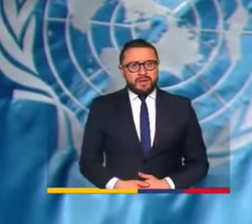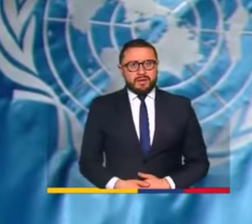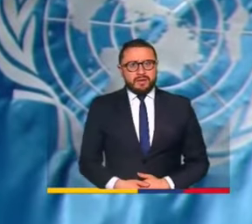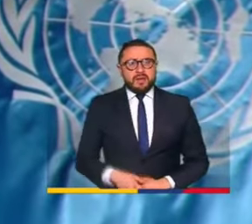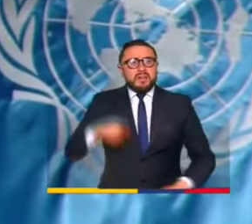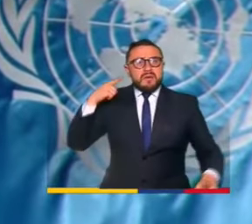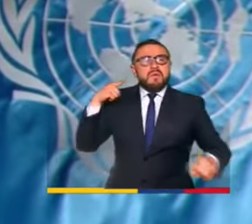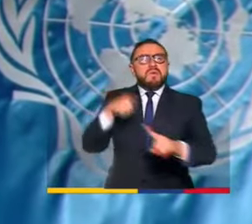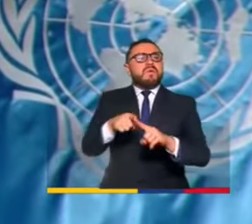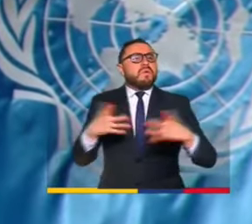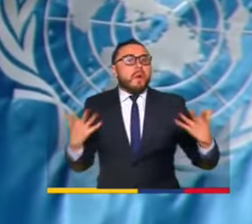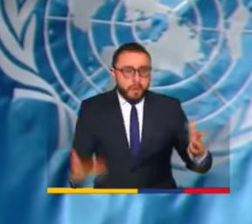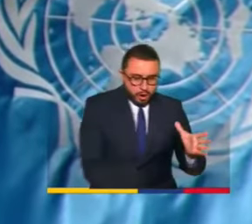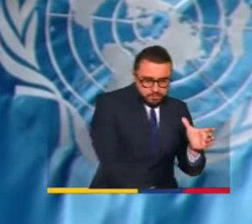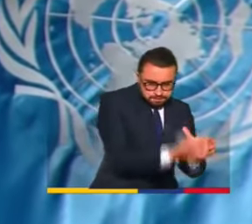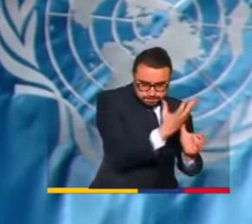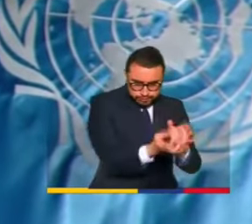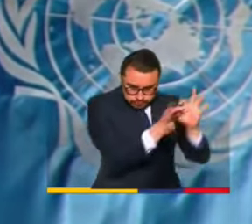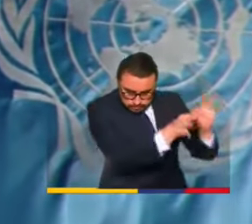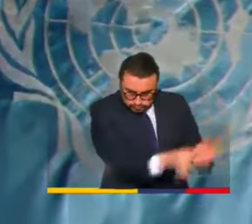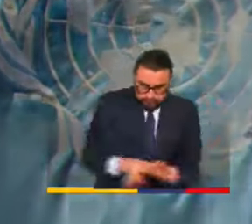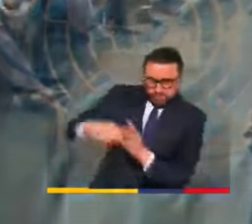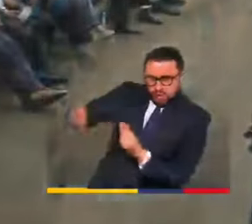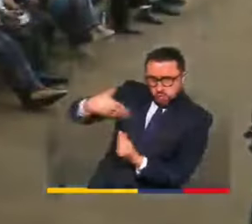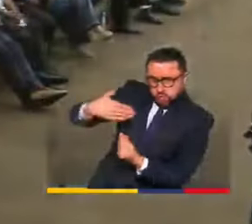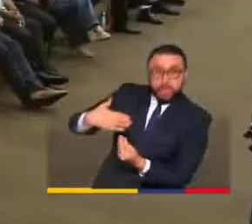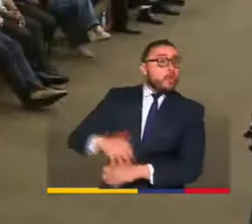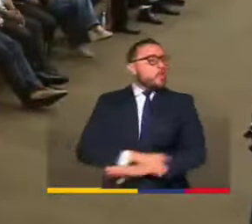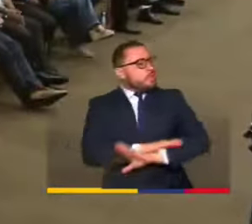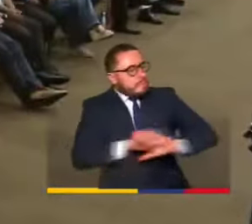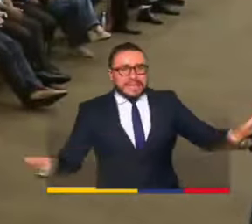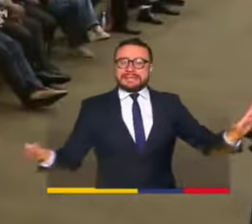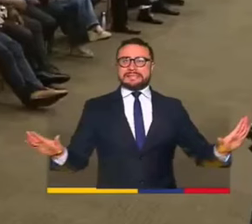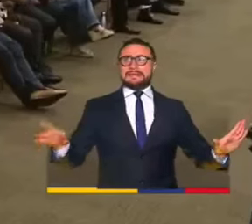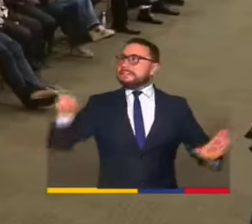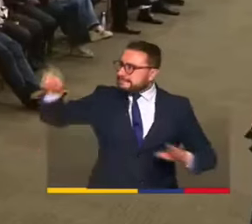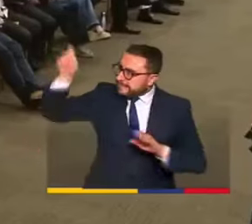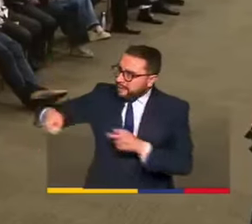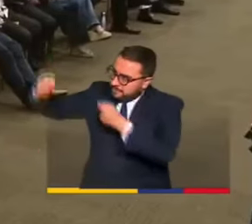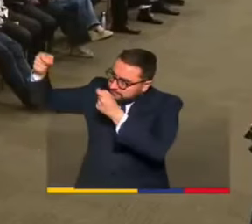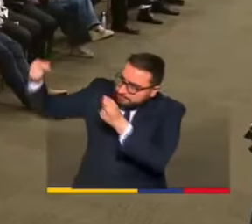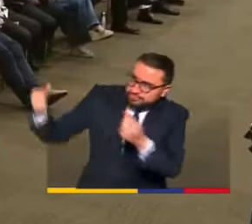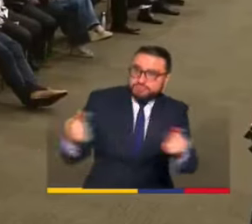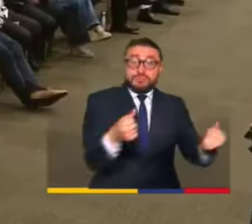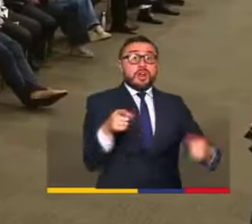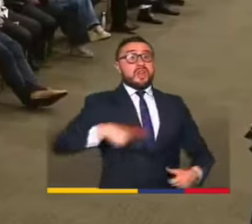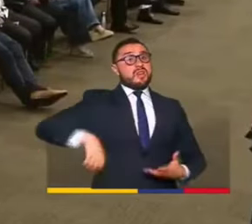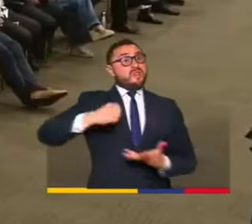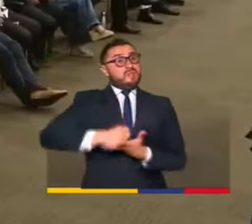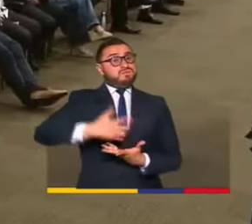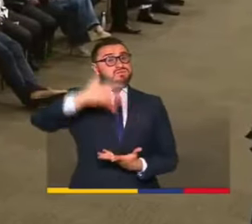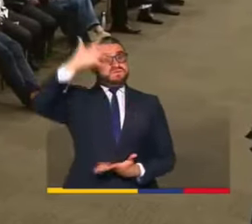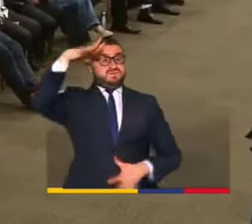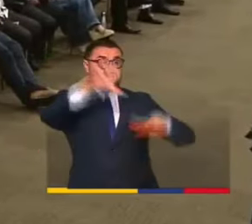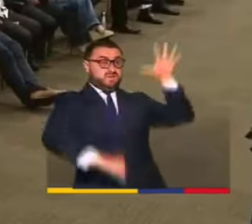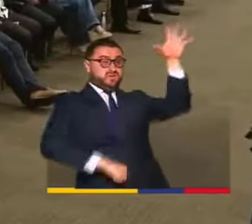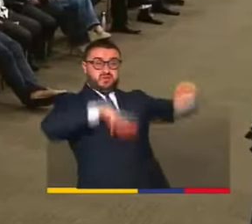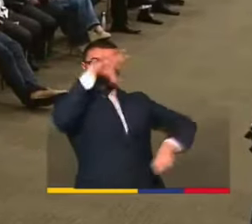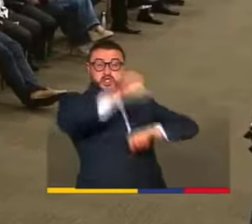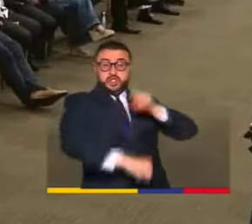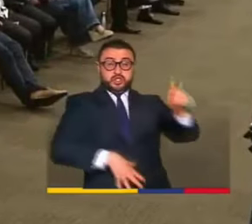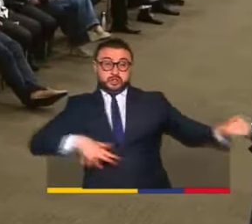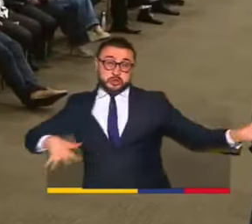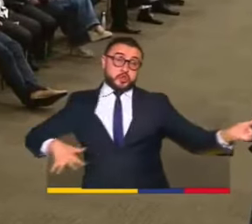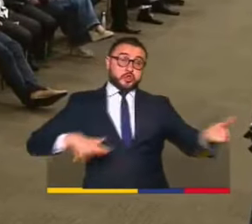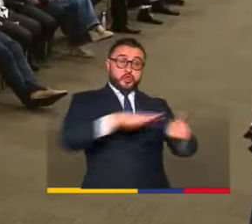de la producción y del consumo. Con los impuestos sobre la megarriqueza depredadora, con el